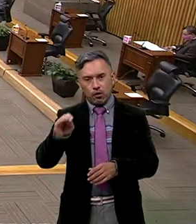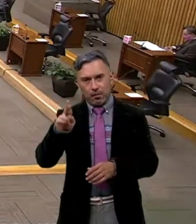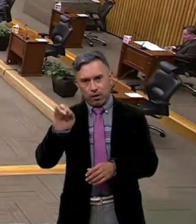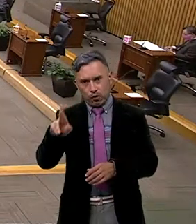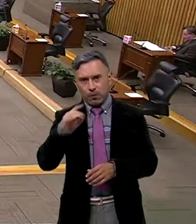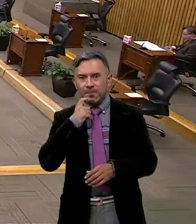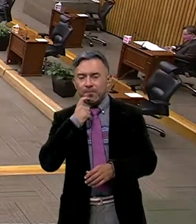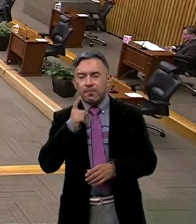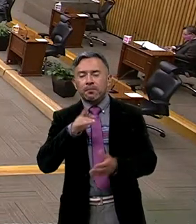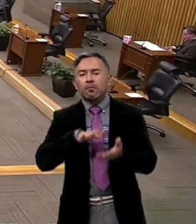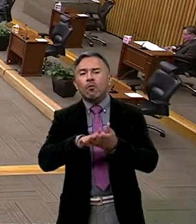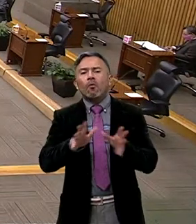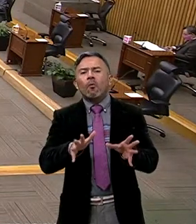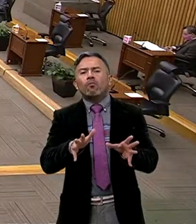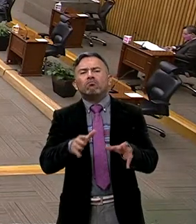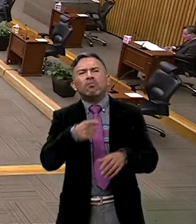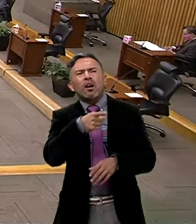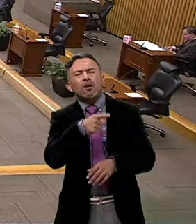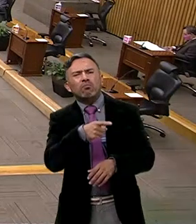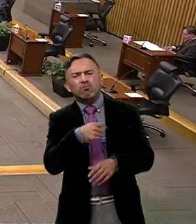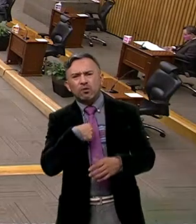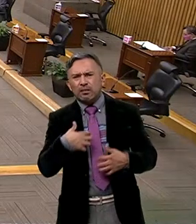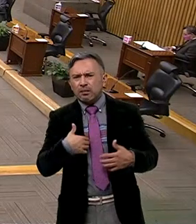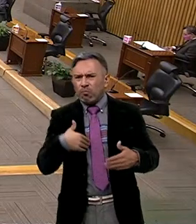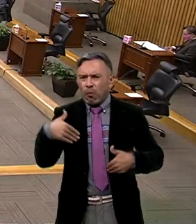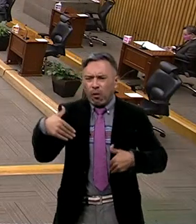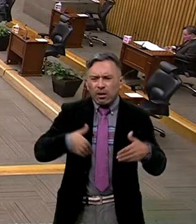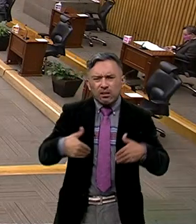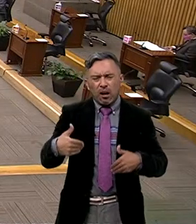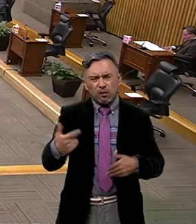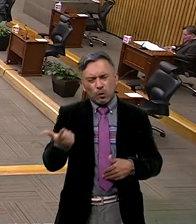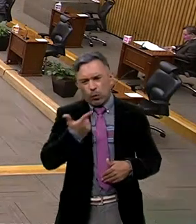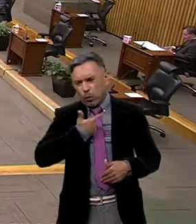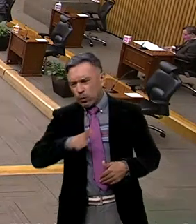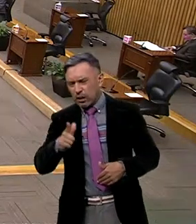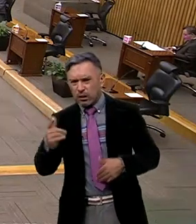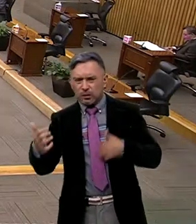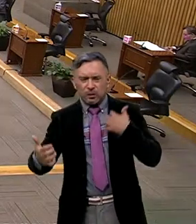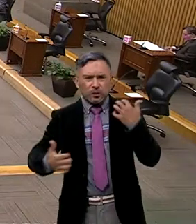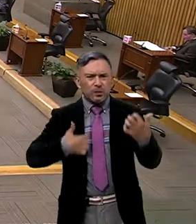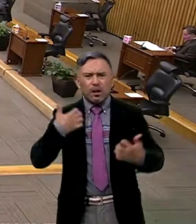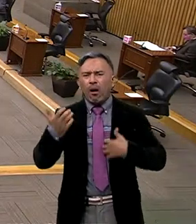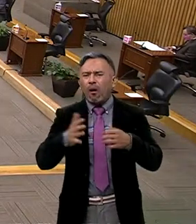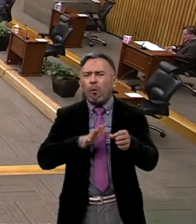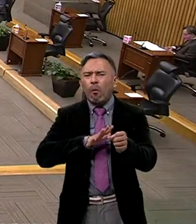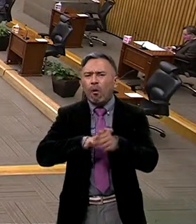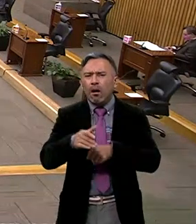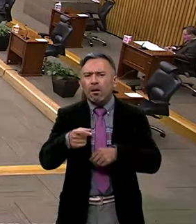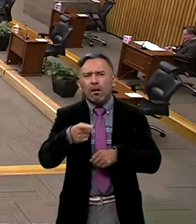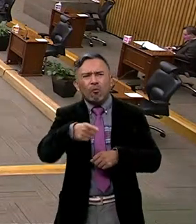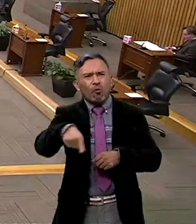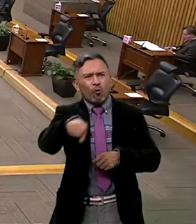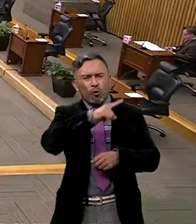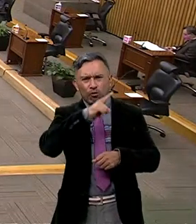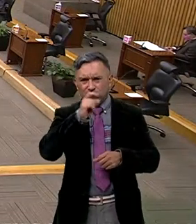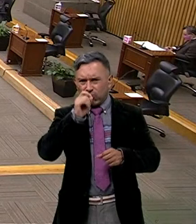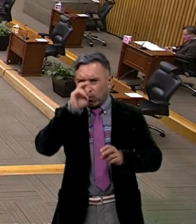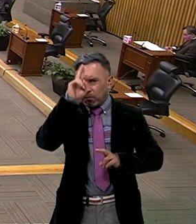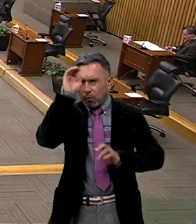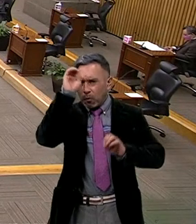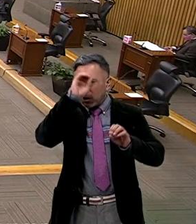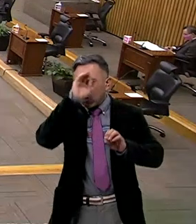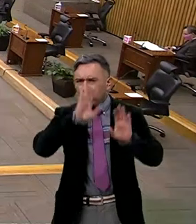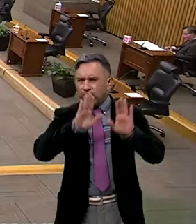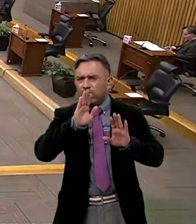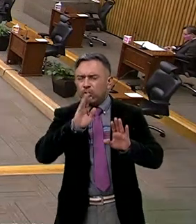qué es lo que le duele lo que les molesta hainán word es oscura tiene kaká les